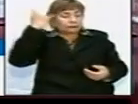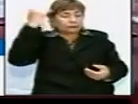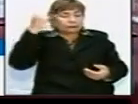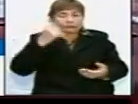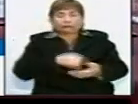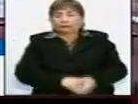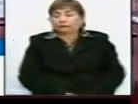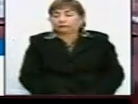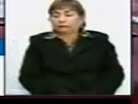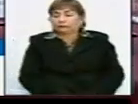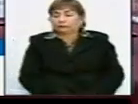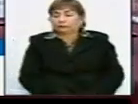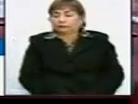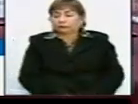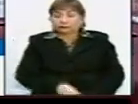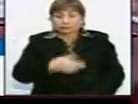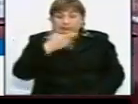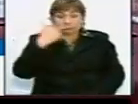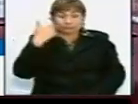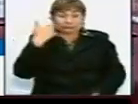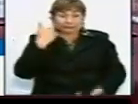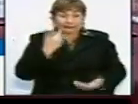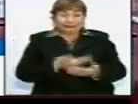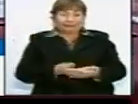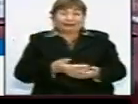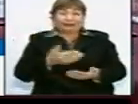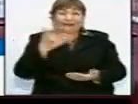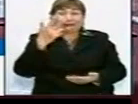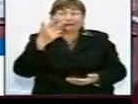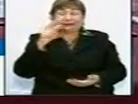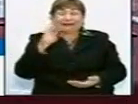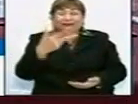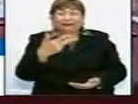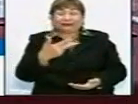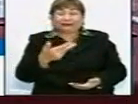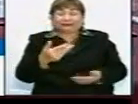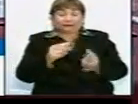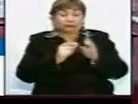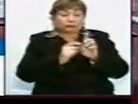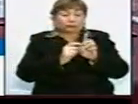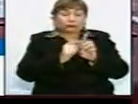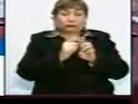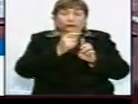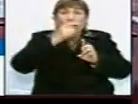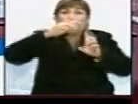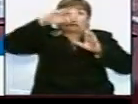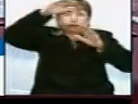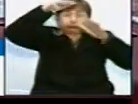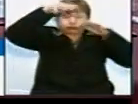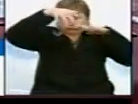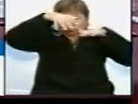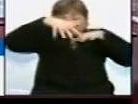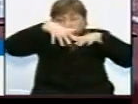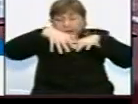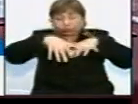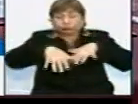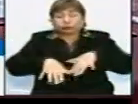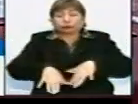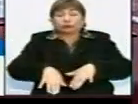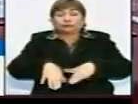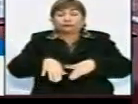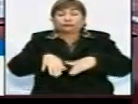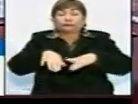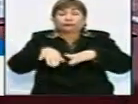nombre porque cuando el agua llegaba cerca de más de 3000 metros cúbicos por segundo desde las alturas en tambogrande se convirtió en un